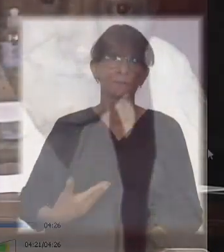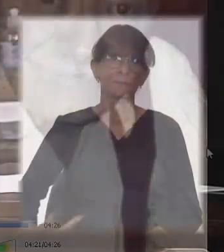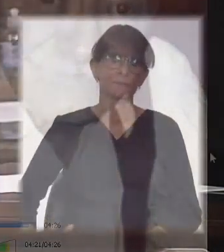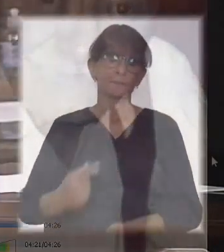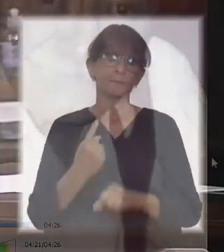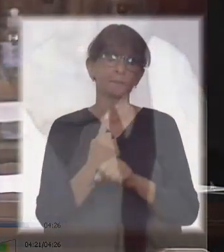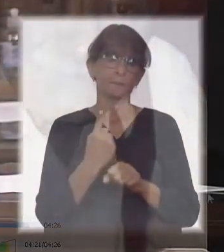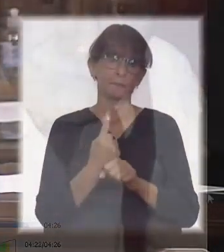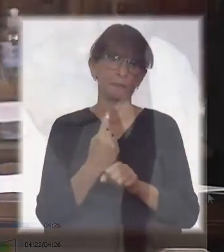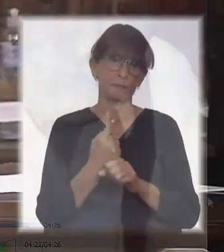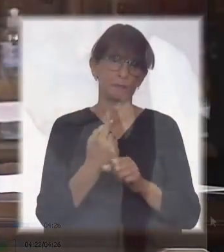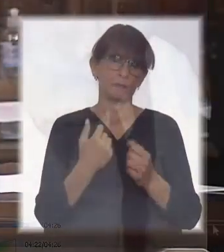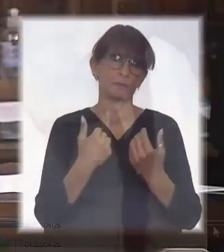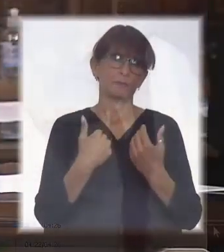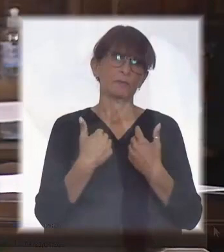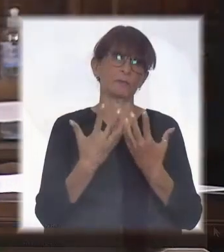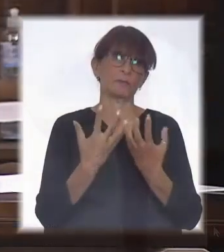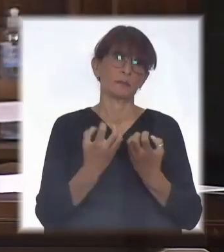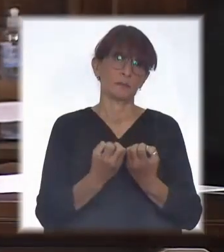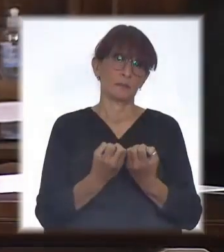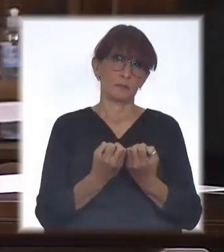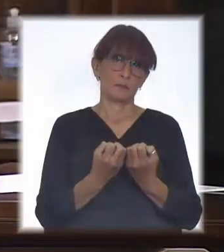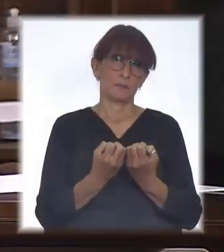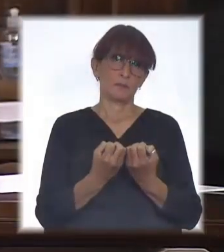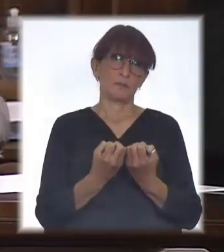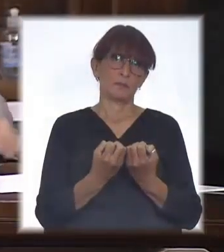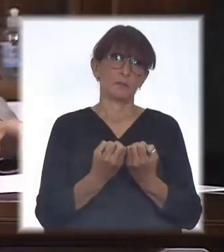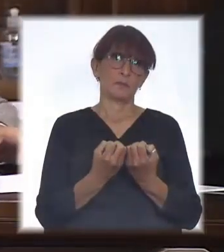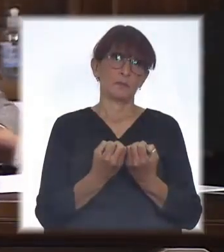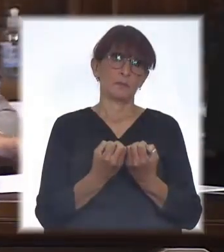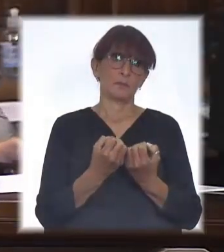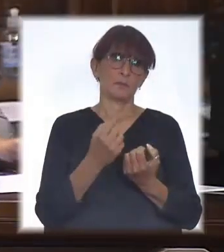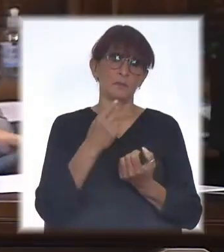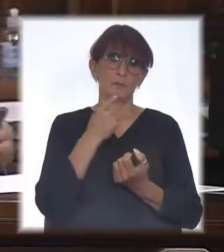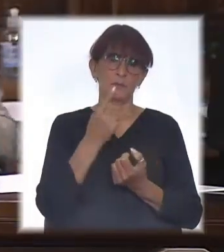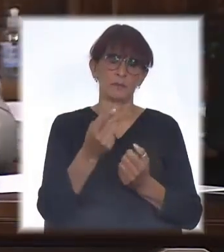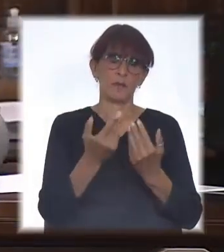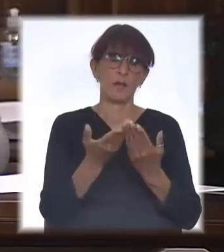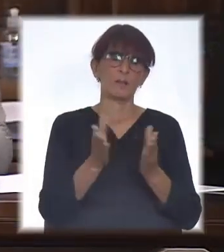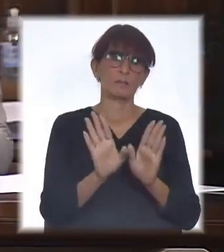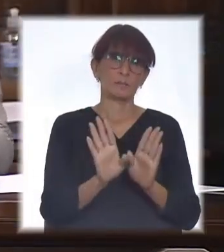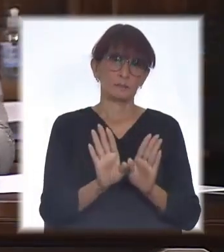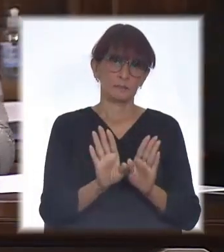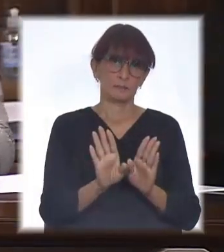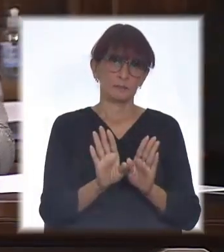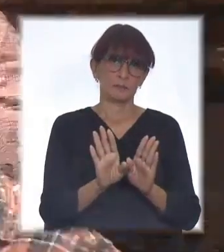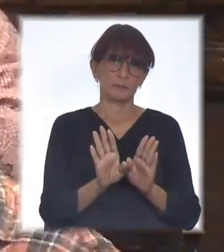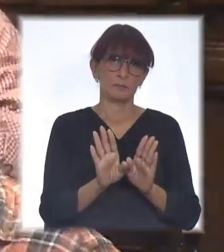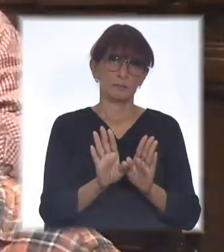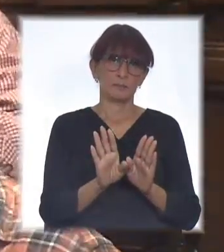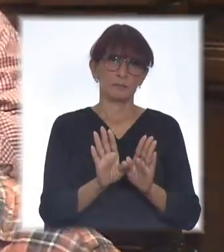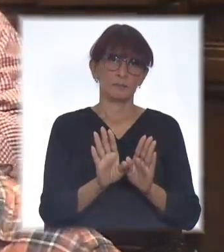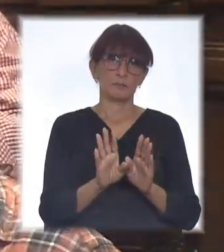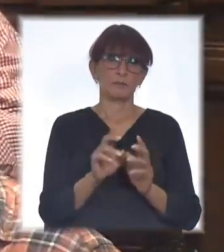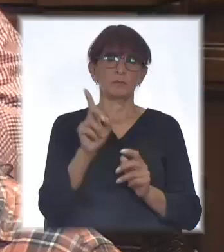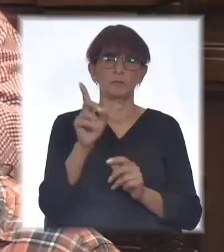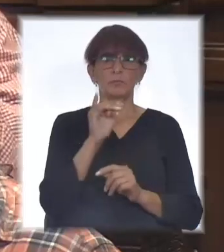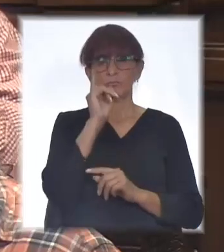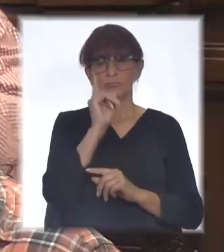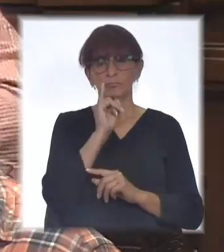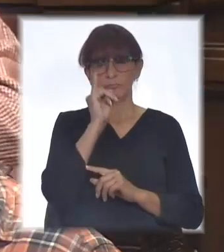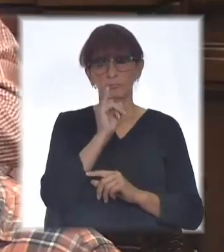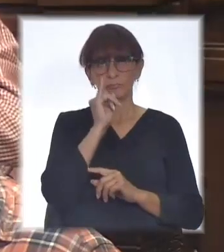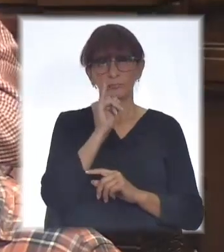en primer lugar quiero corroborar lo que al inicio de su en sus palabras